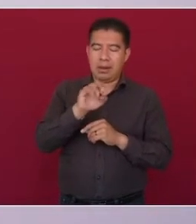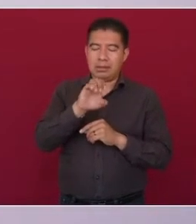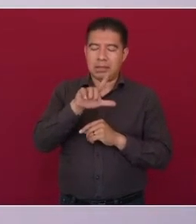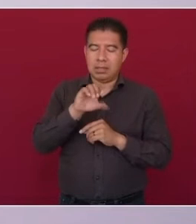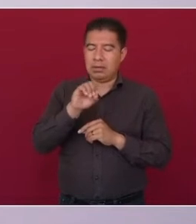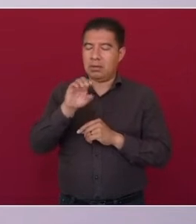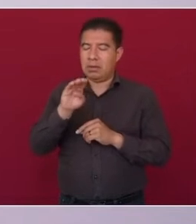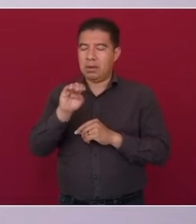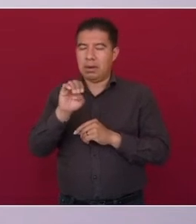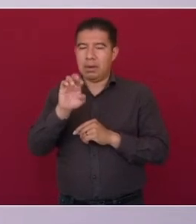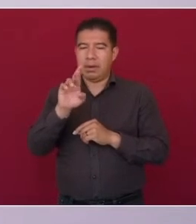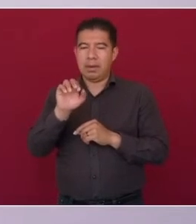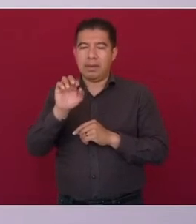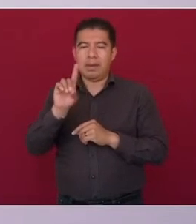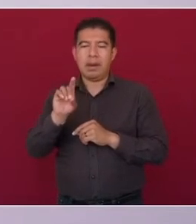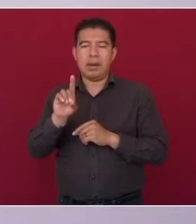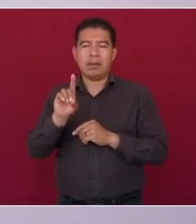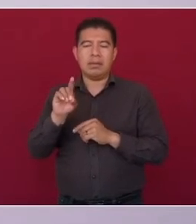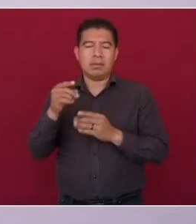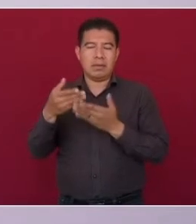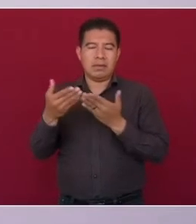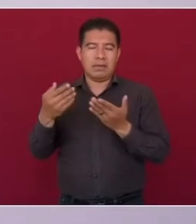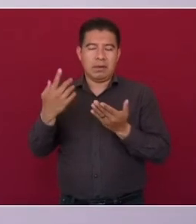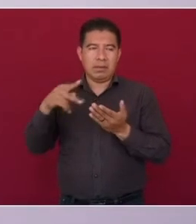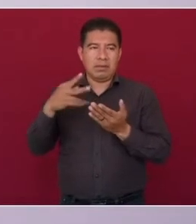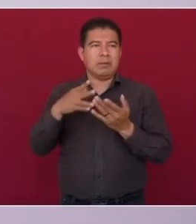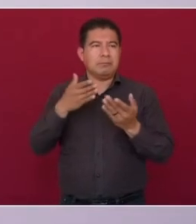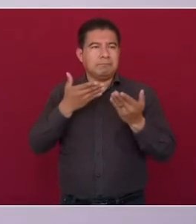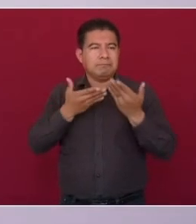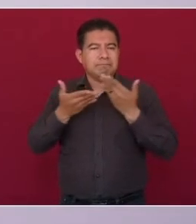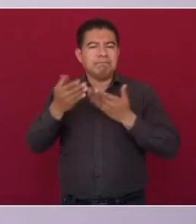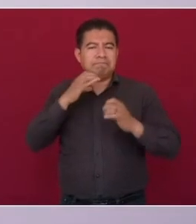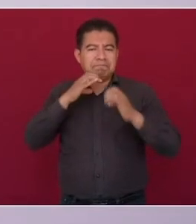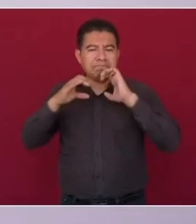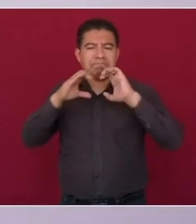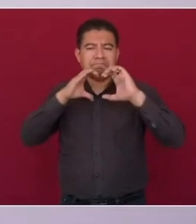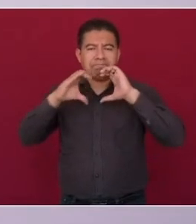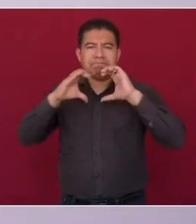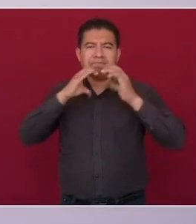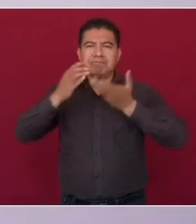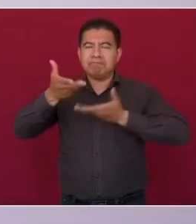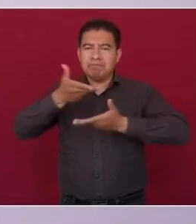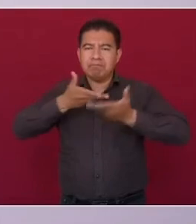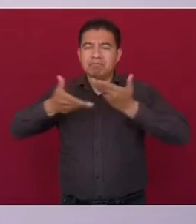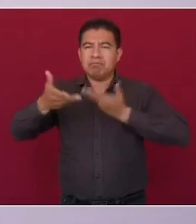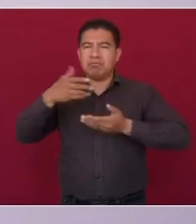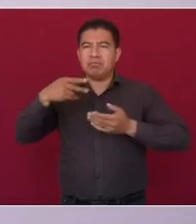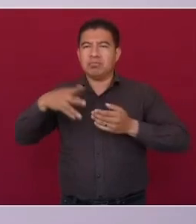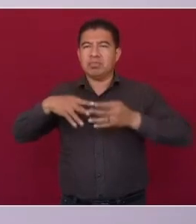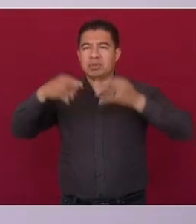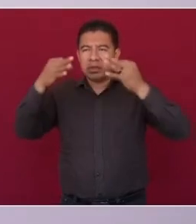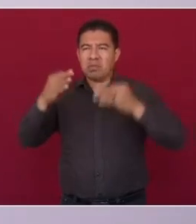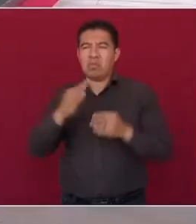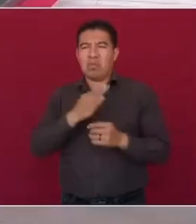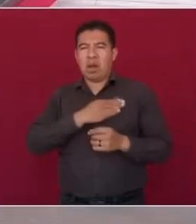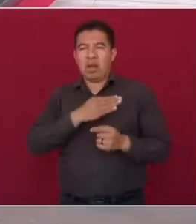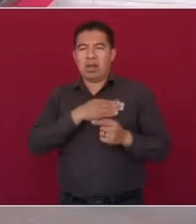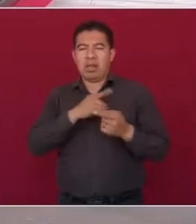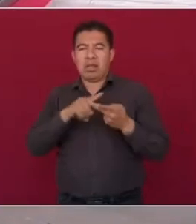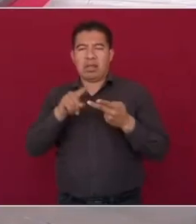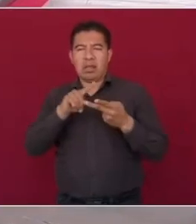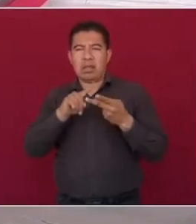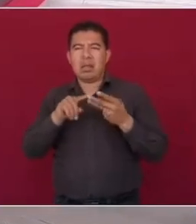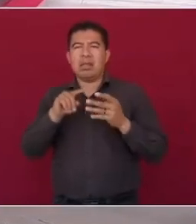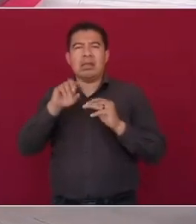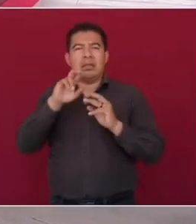Es buena la comunicación y es respetuoso el trato con el